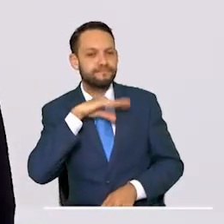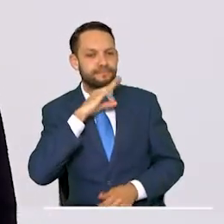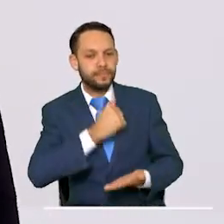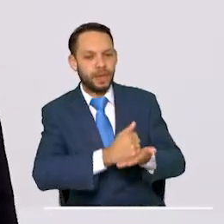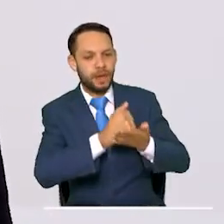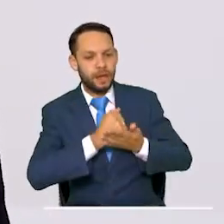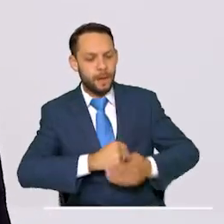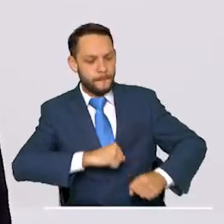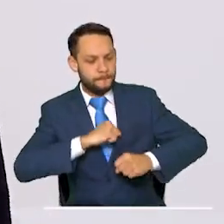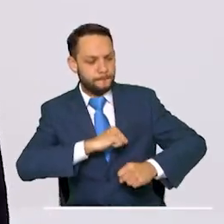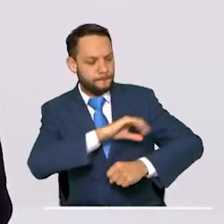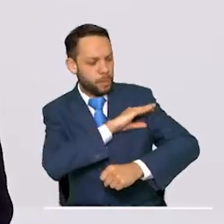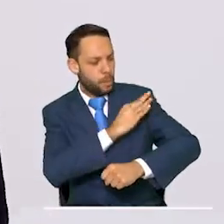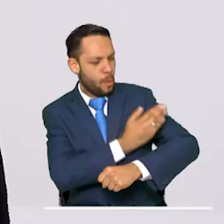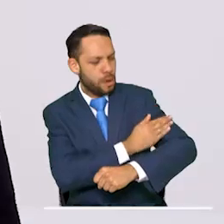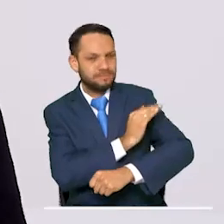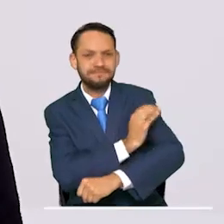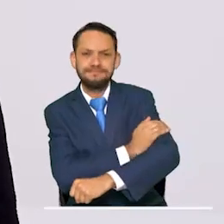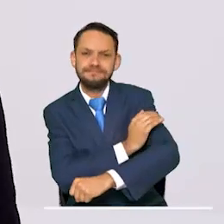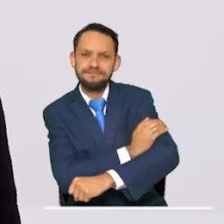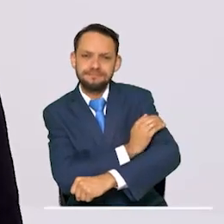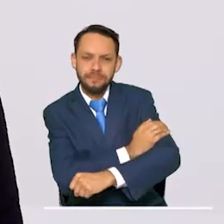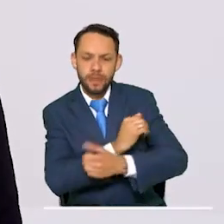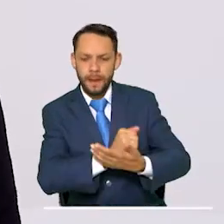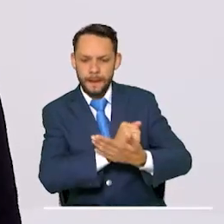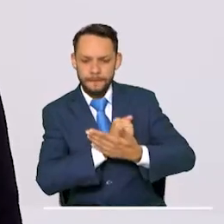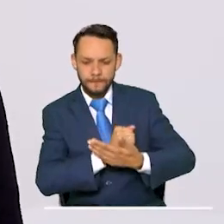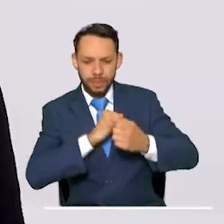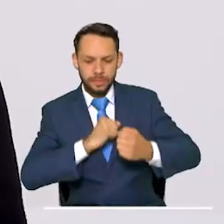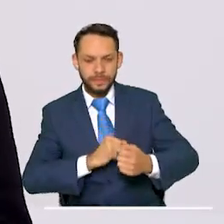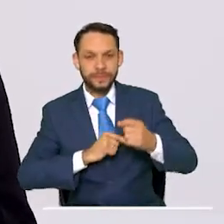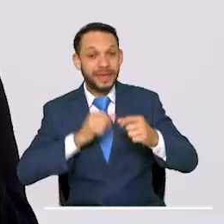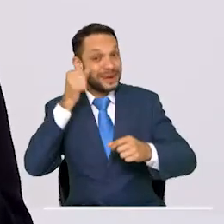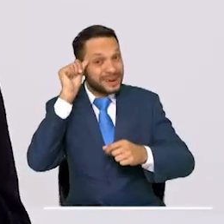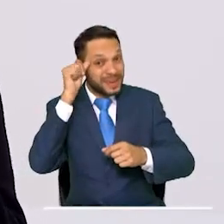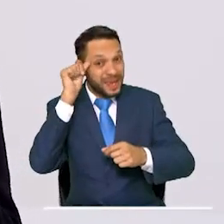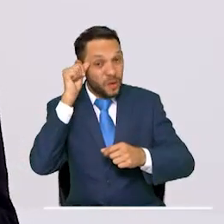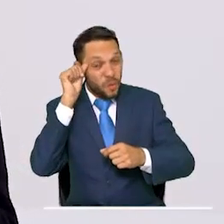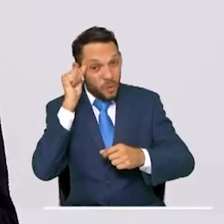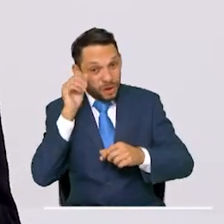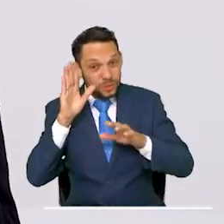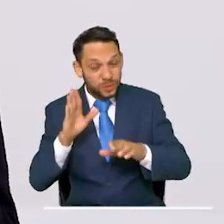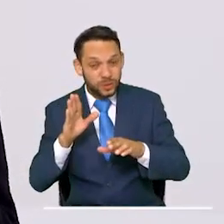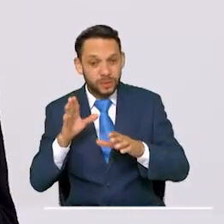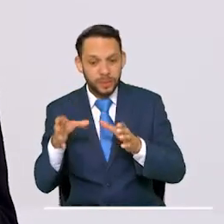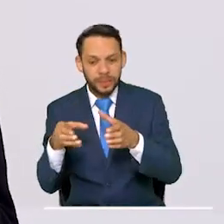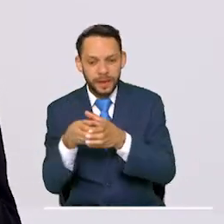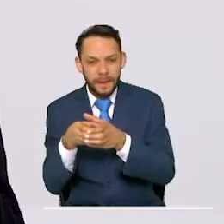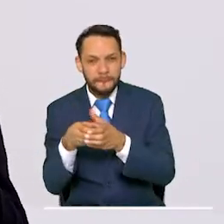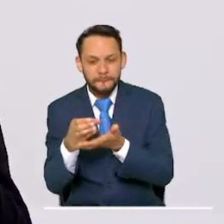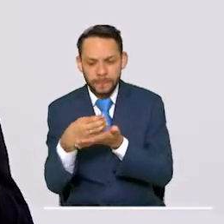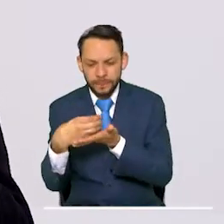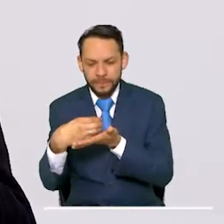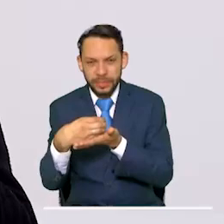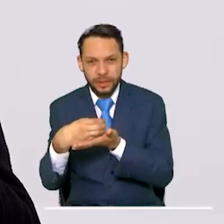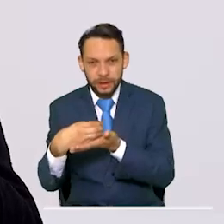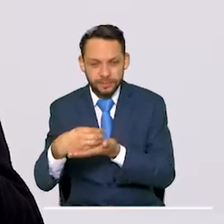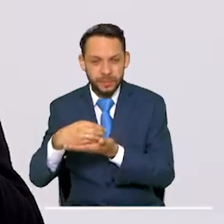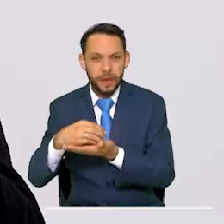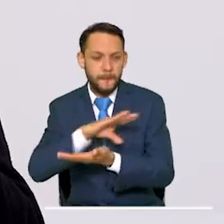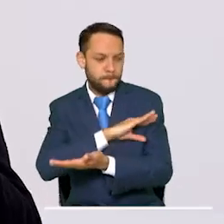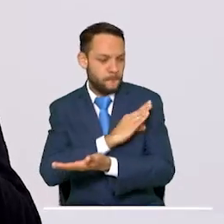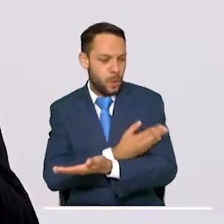además es muy clave recordar un asunto maravilloso, y es que esa capacidad que tenemos